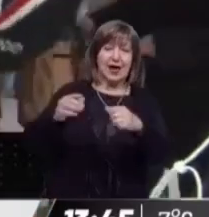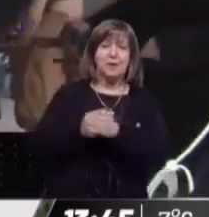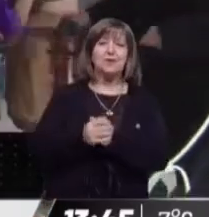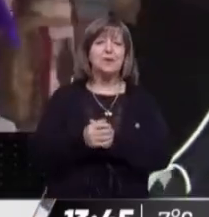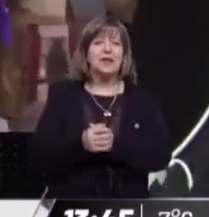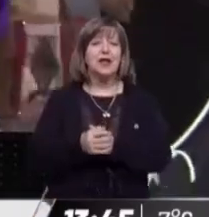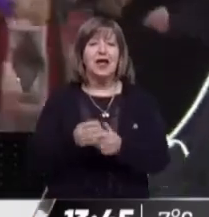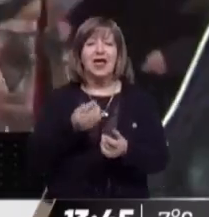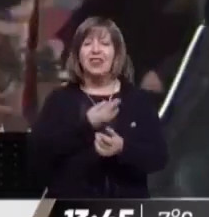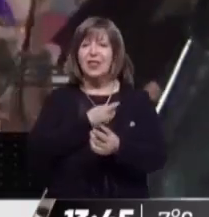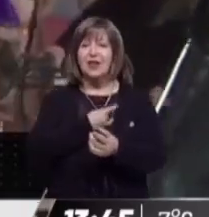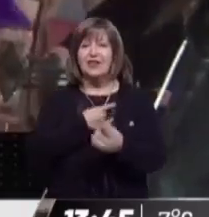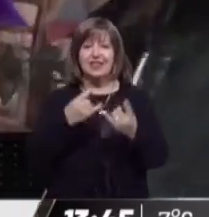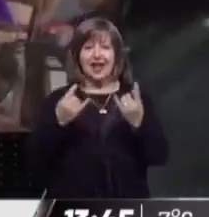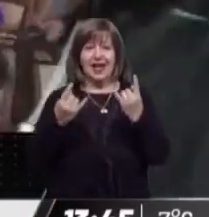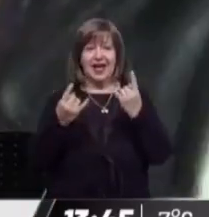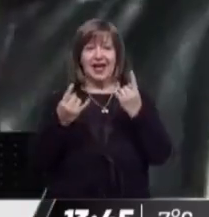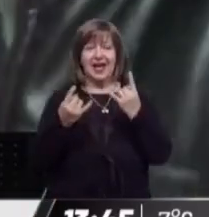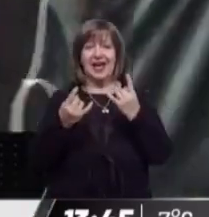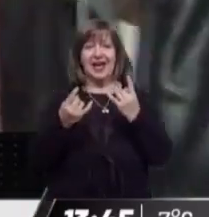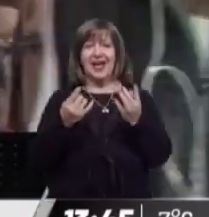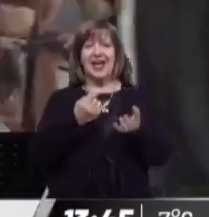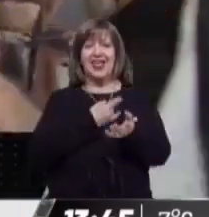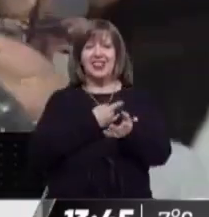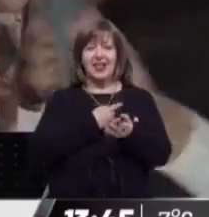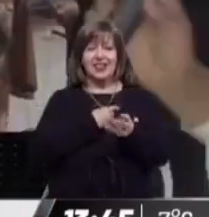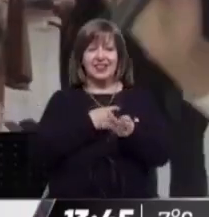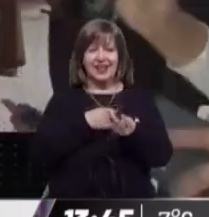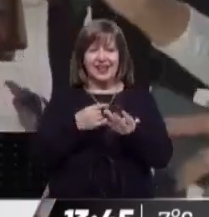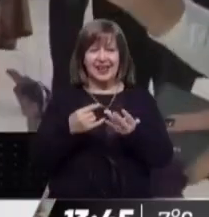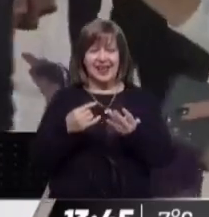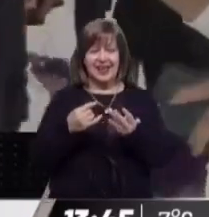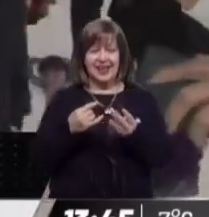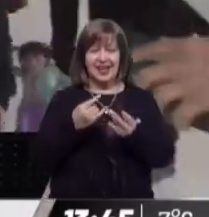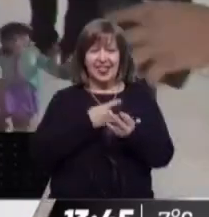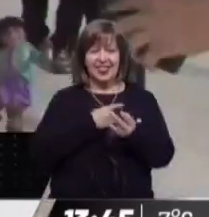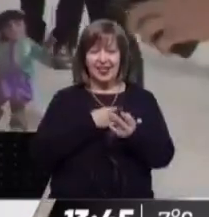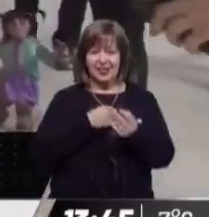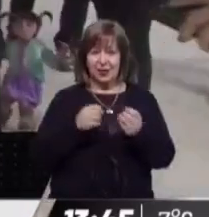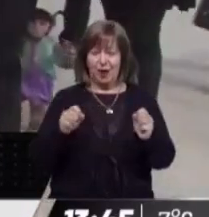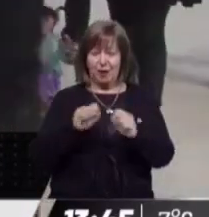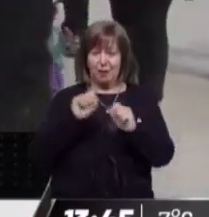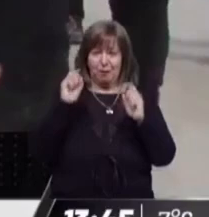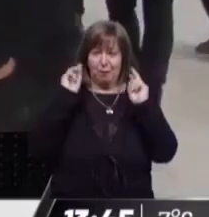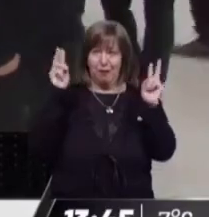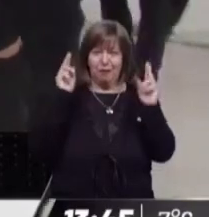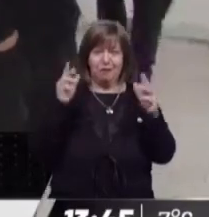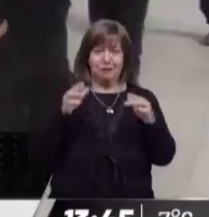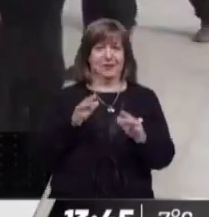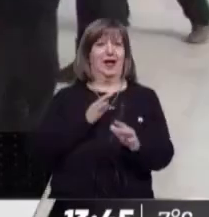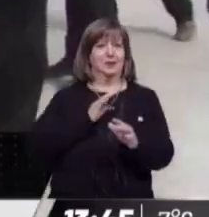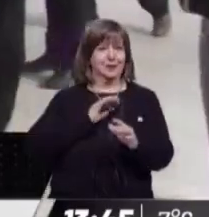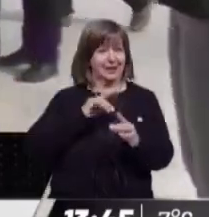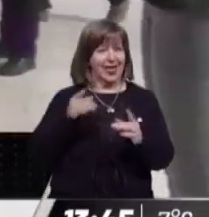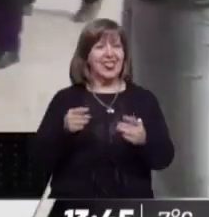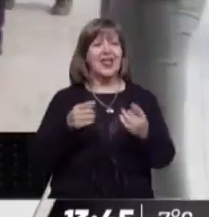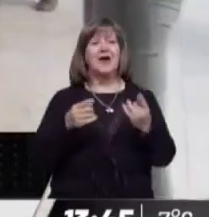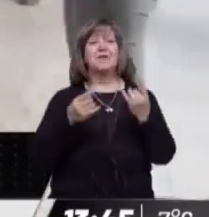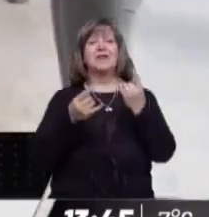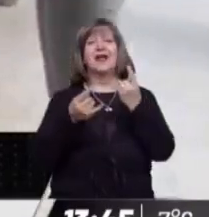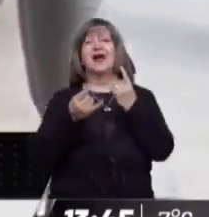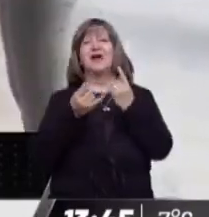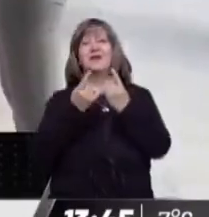sacar las entradas. Exacto. Qué miedo, sí. me dio como que saltamos todos. Así que ya están a la venta